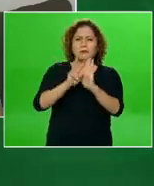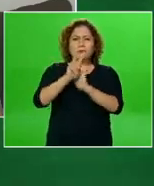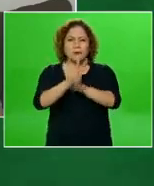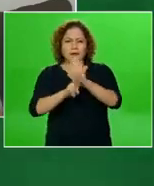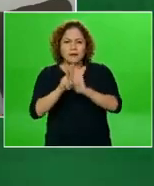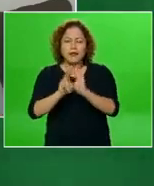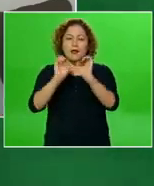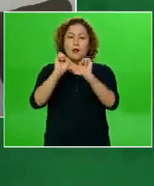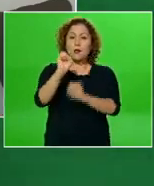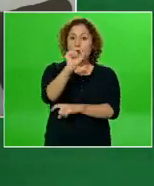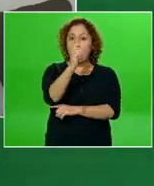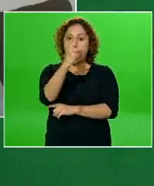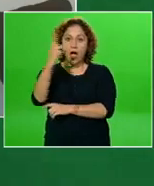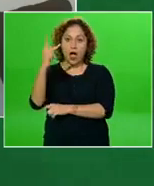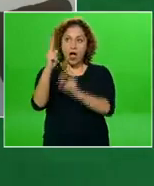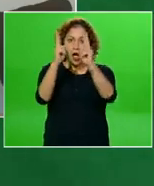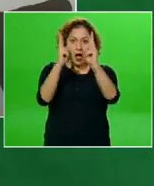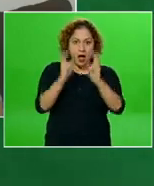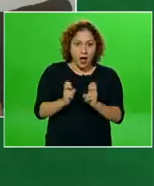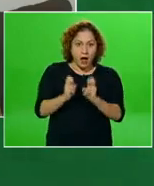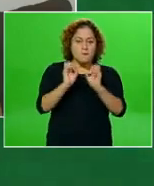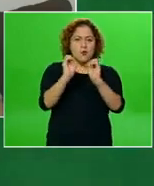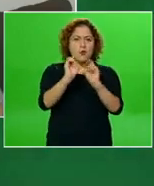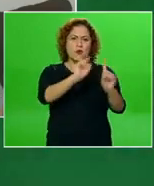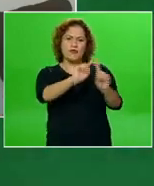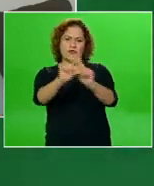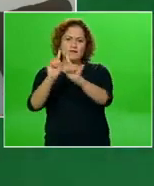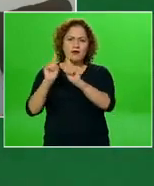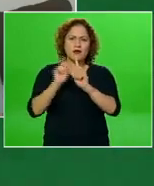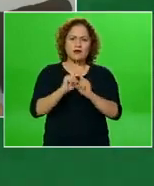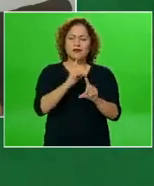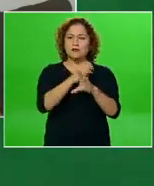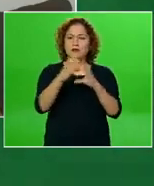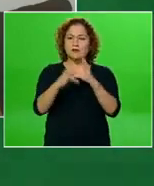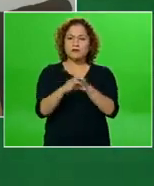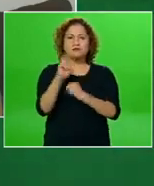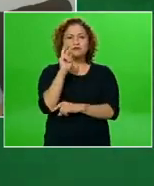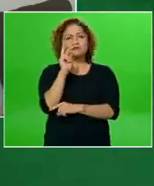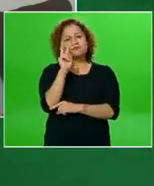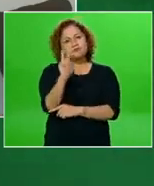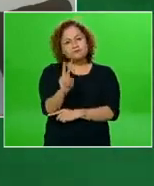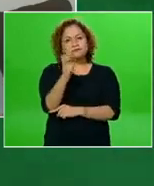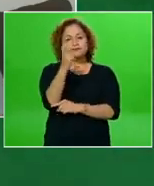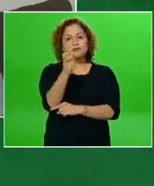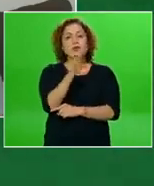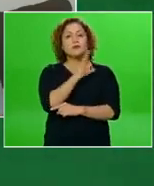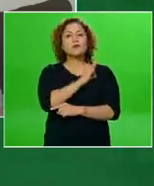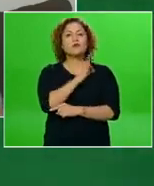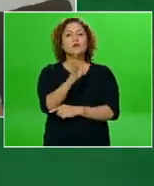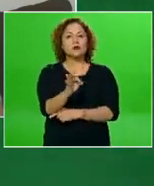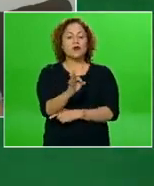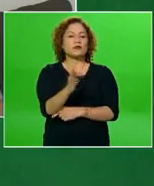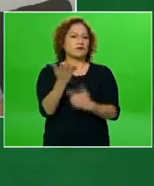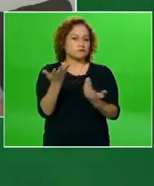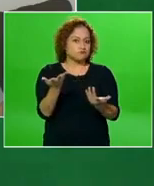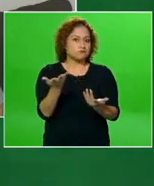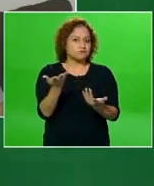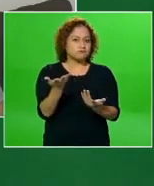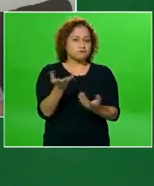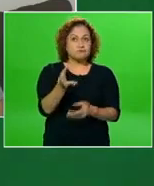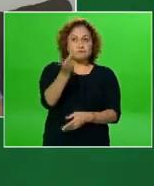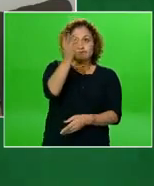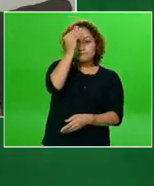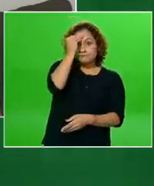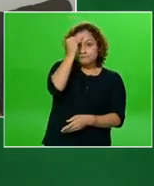acciones entrenadores virtuales como existen en las redes sociales donde ustedes pueden